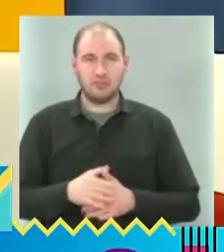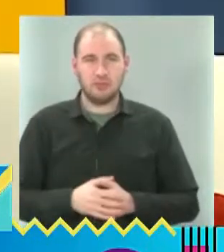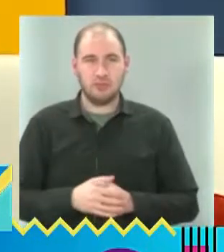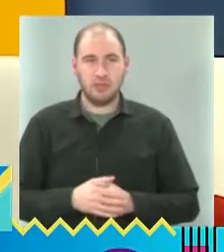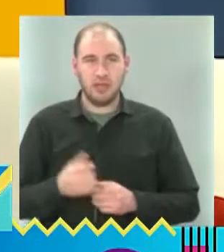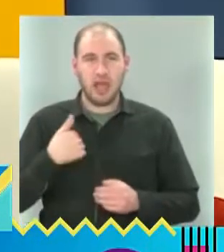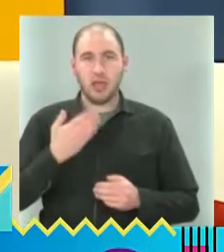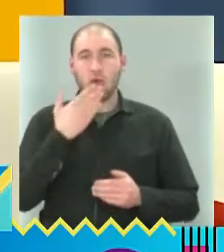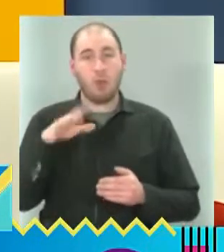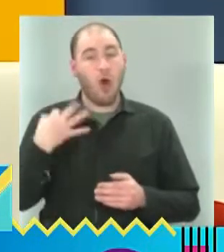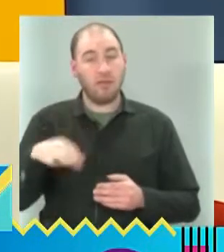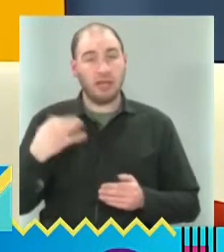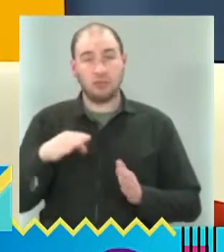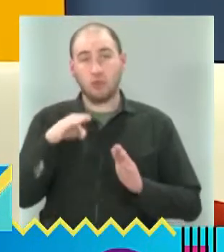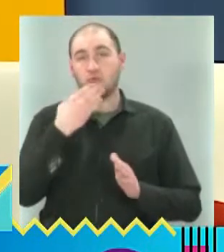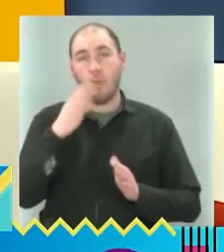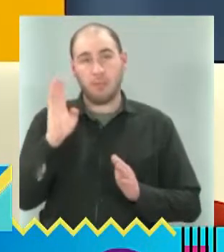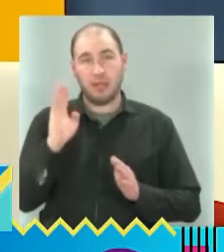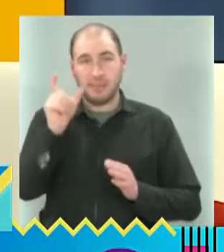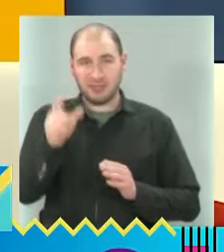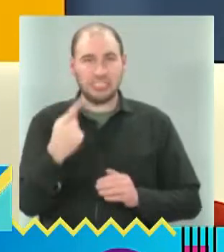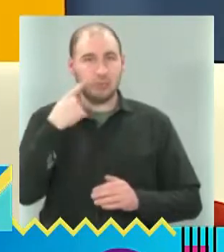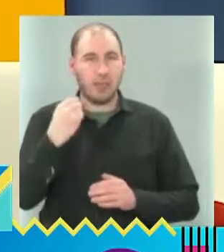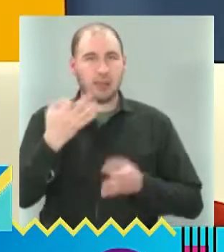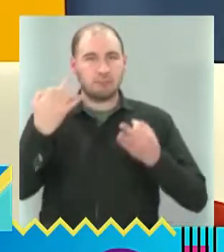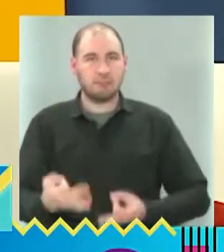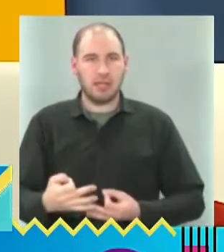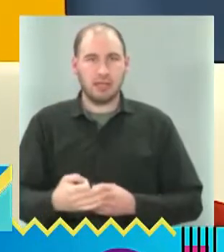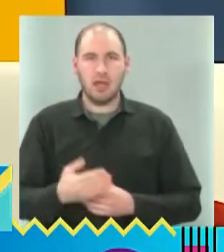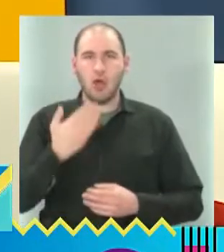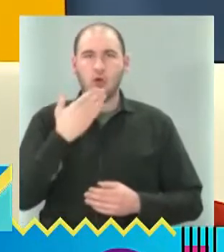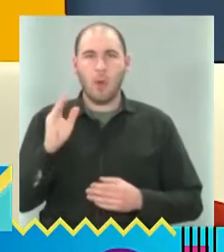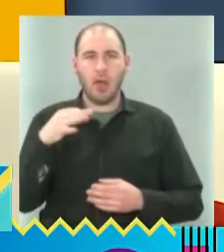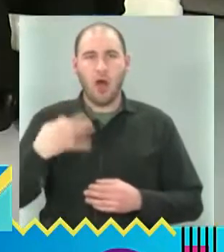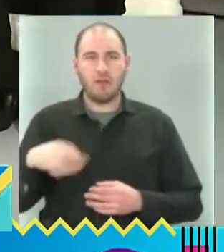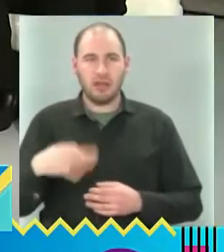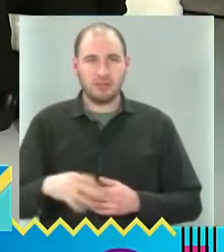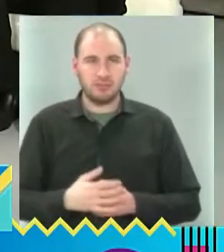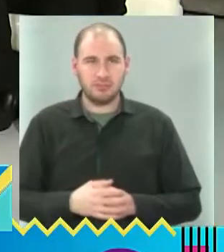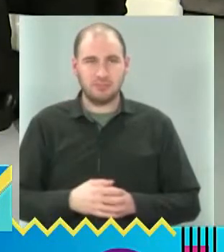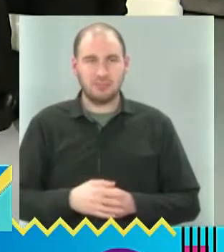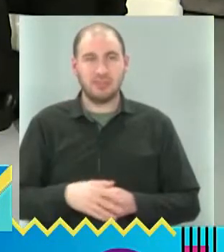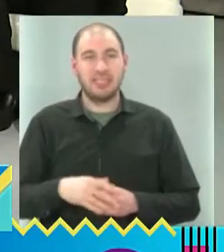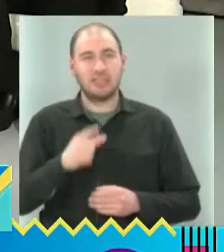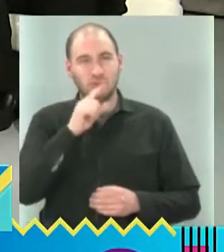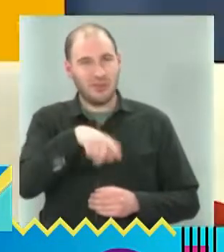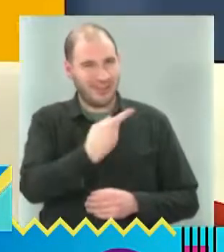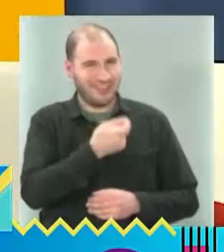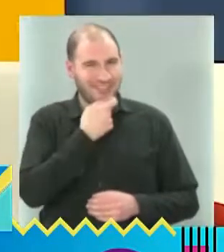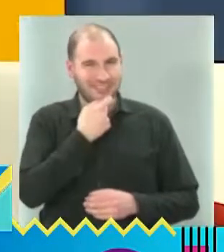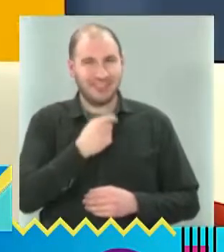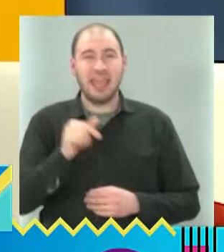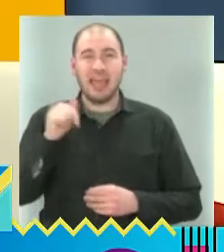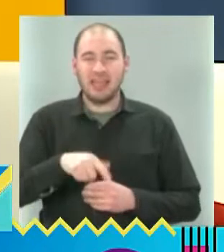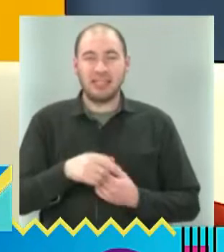cuando cumple con sus obligaciones. Un buen ciudadano cumple con sus obligaciones. Y eso le da